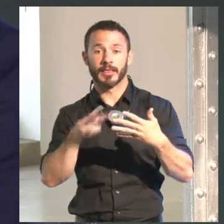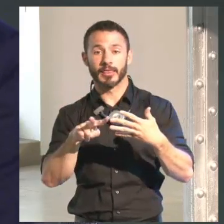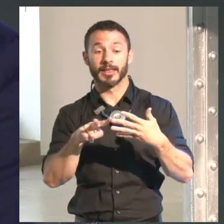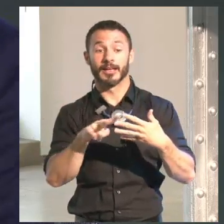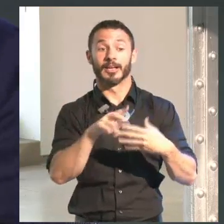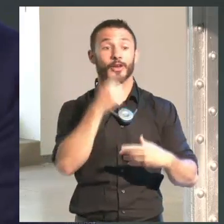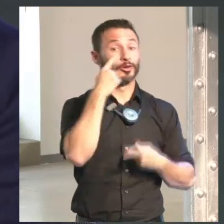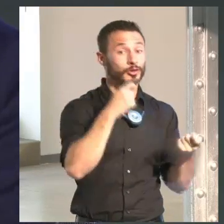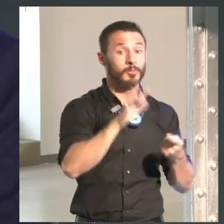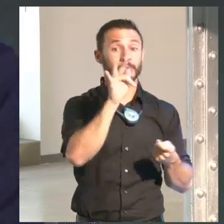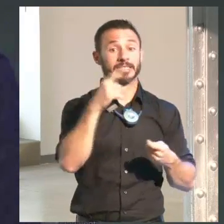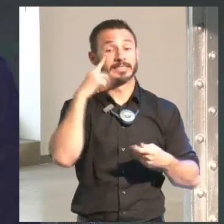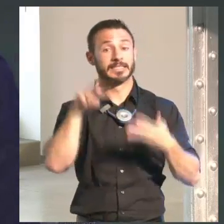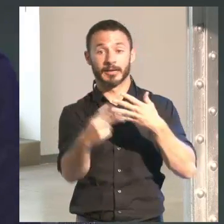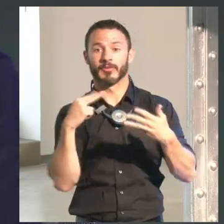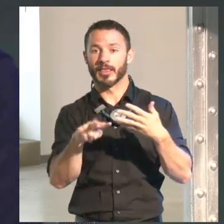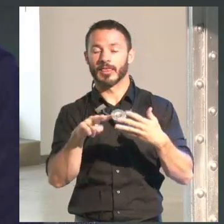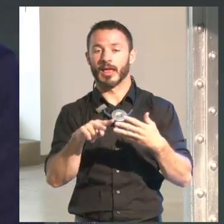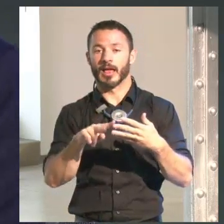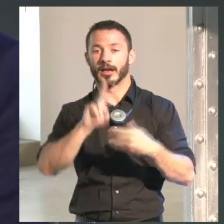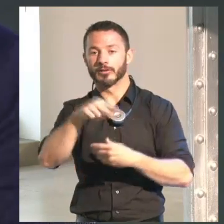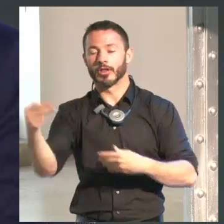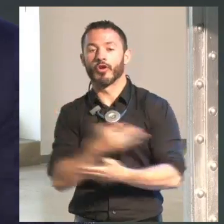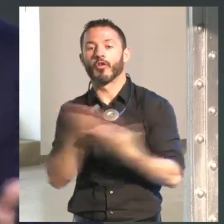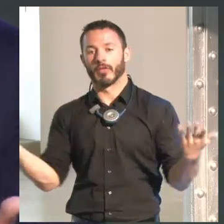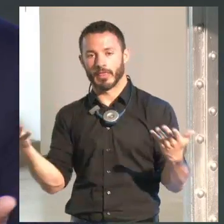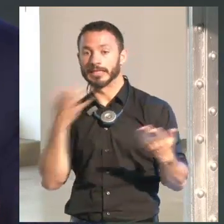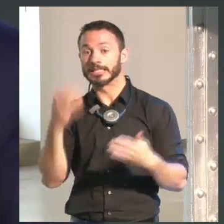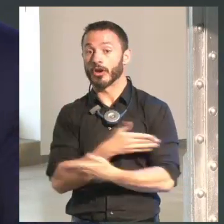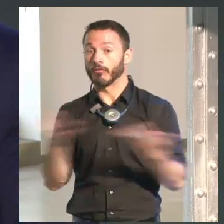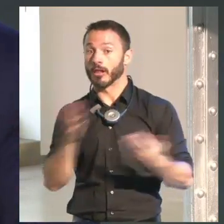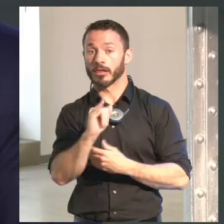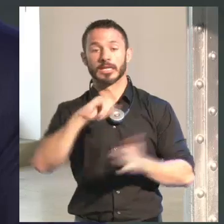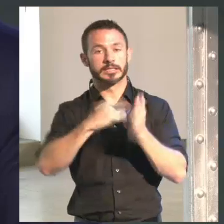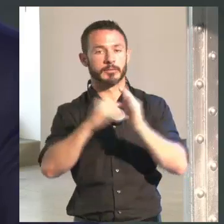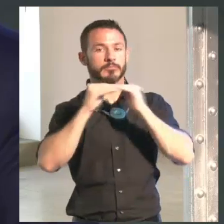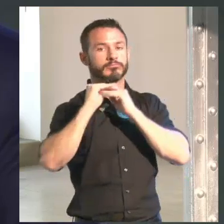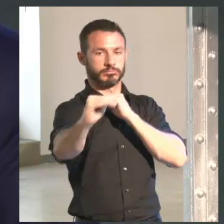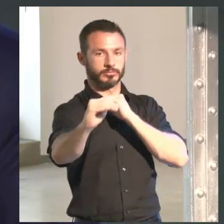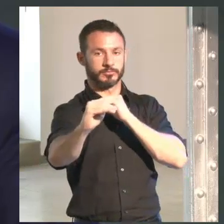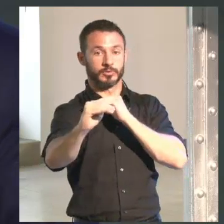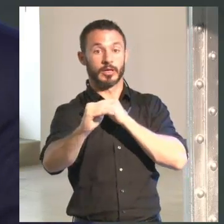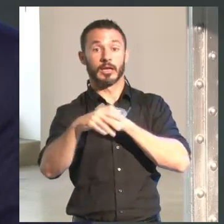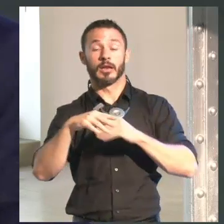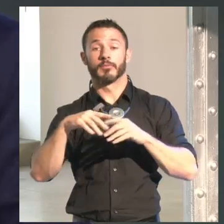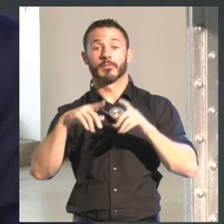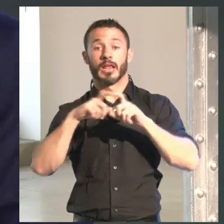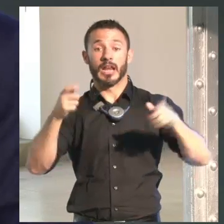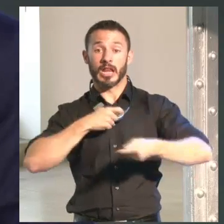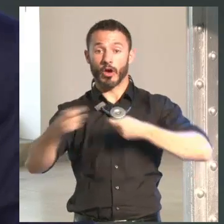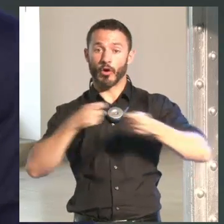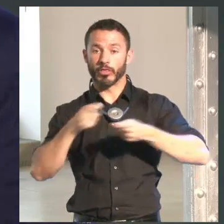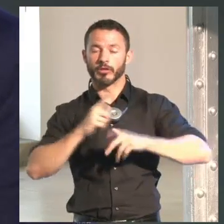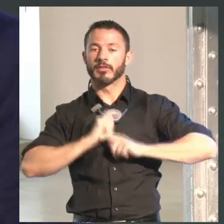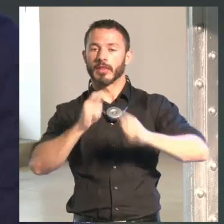confianza. Si hay confianza, el sistema es sostenible. Muchos de estos negocios se basan en una confianza. Los ciudadanos estamos a